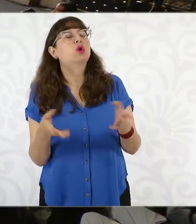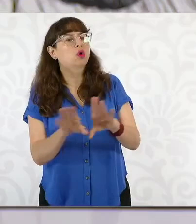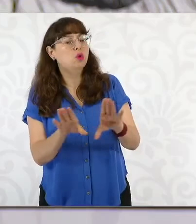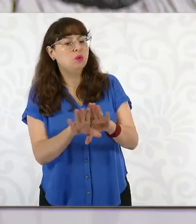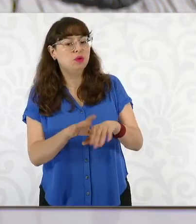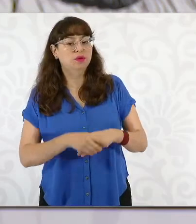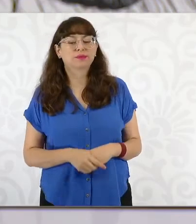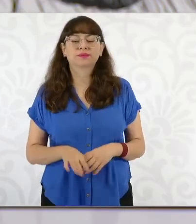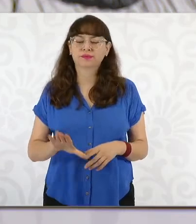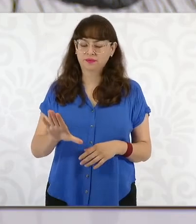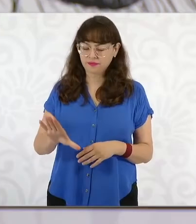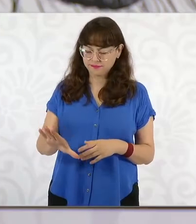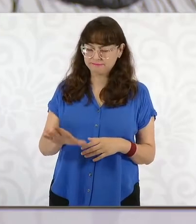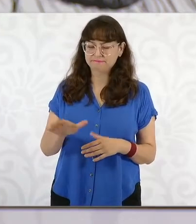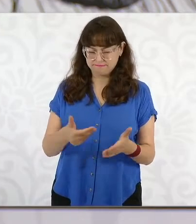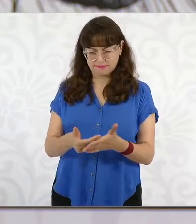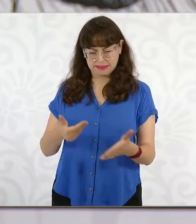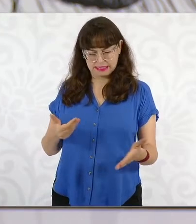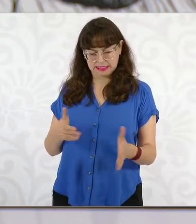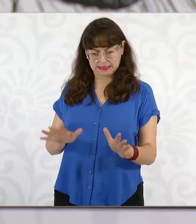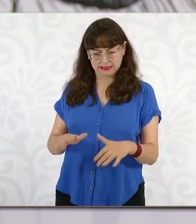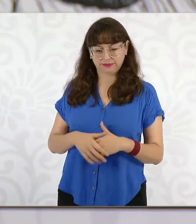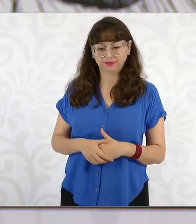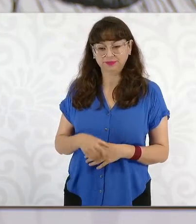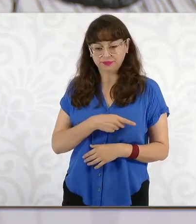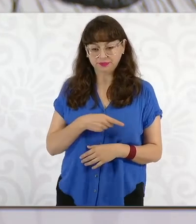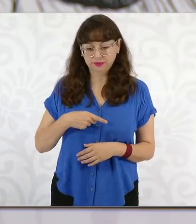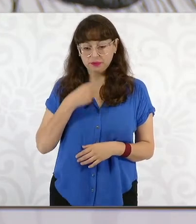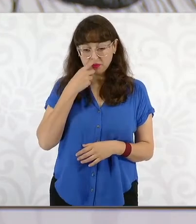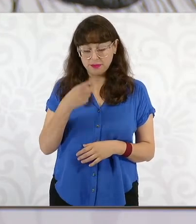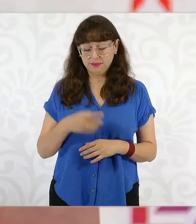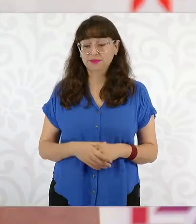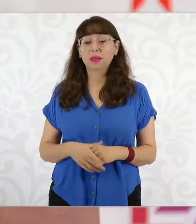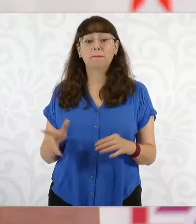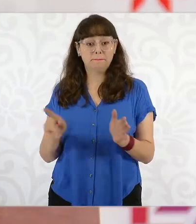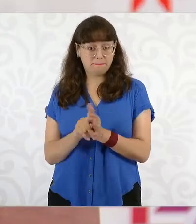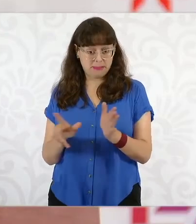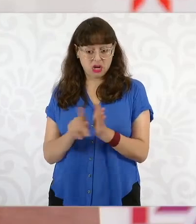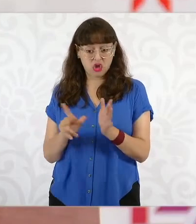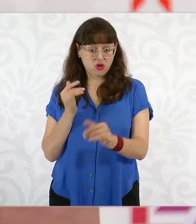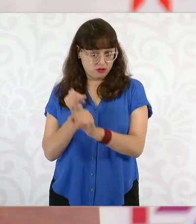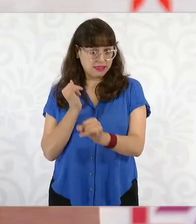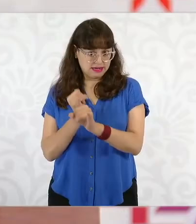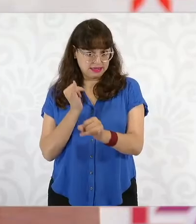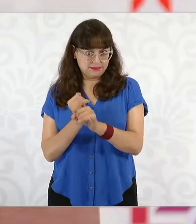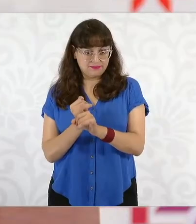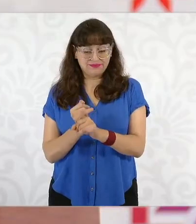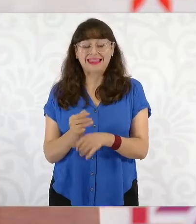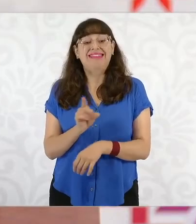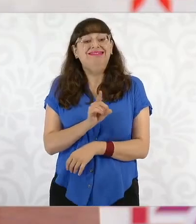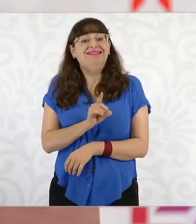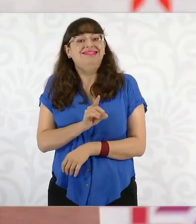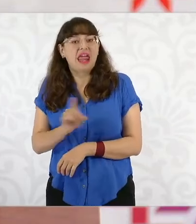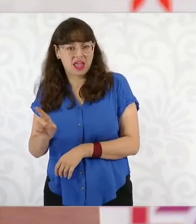antes de eso, La Derecha Diario es un medio electrónico que junto con